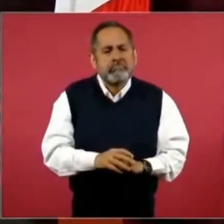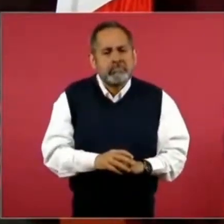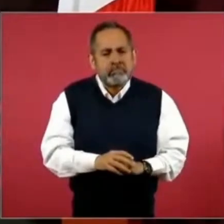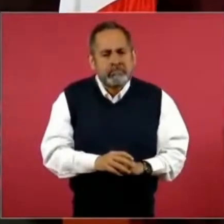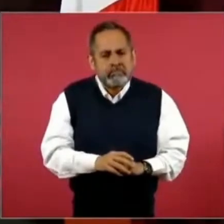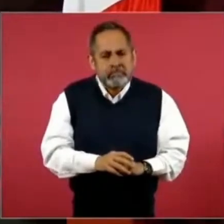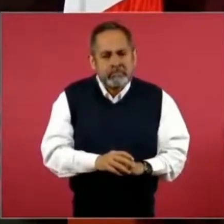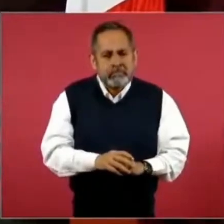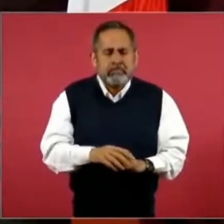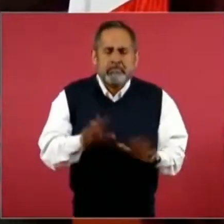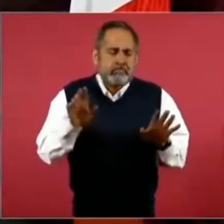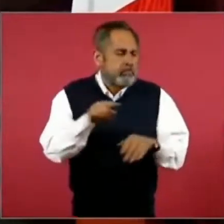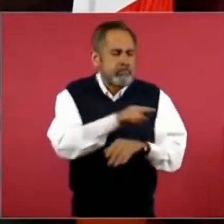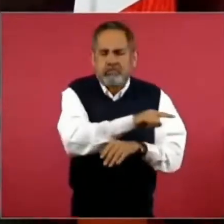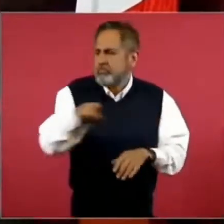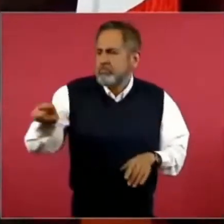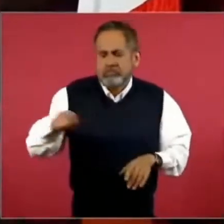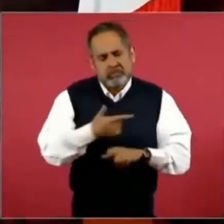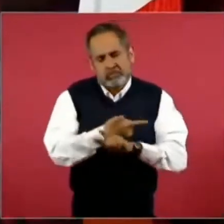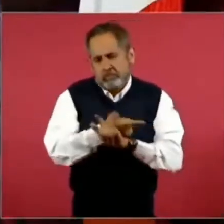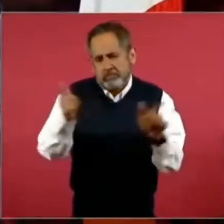garantizarse las